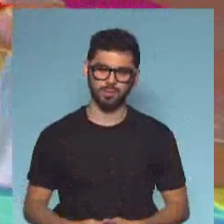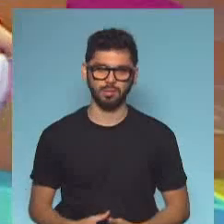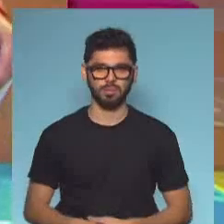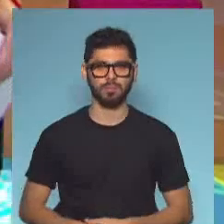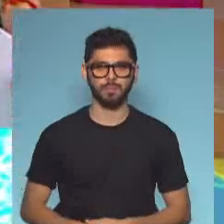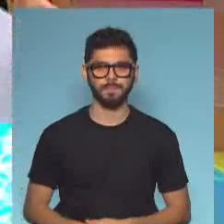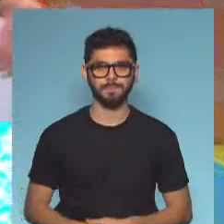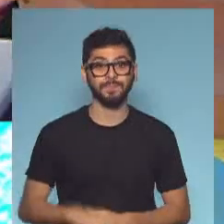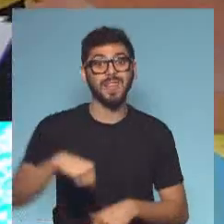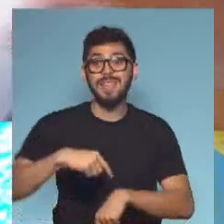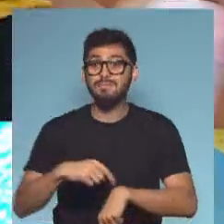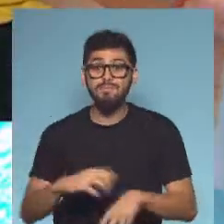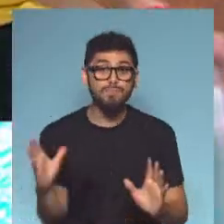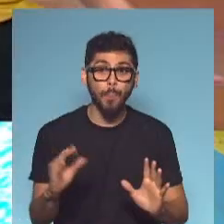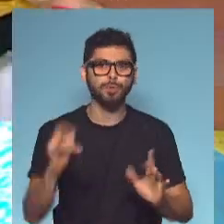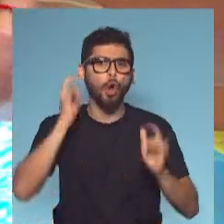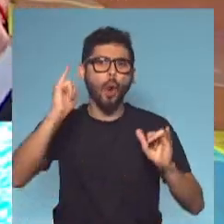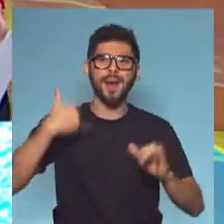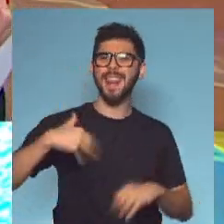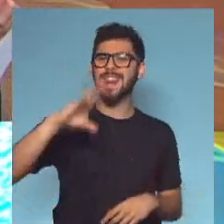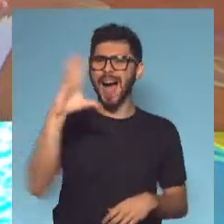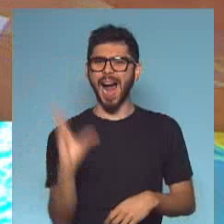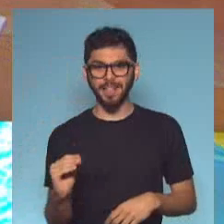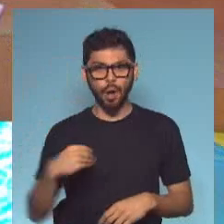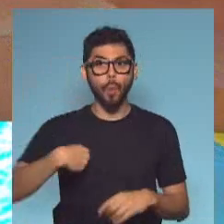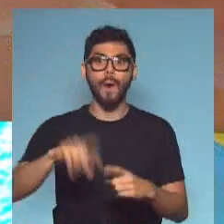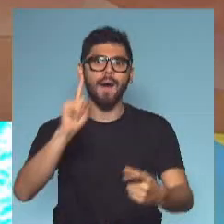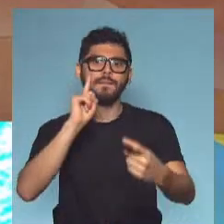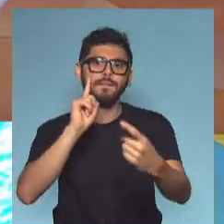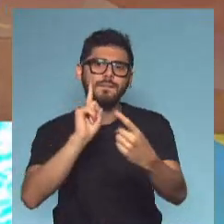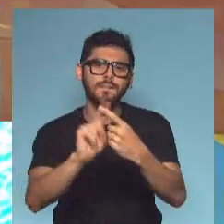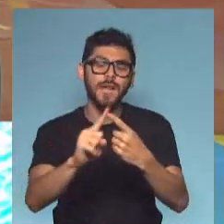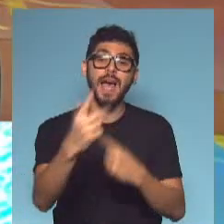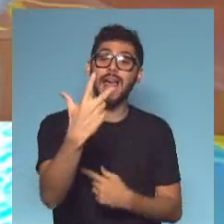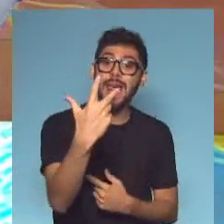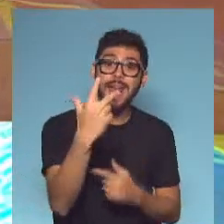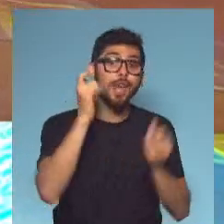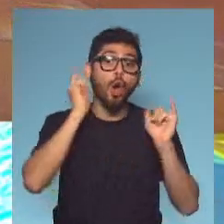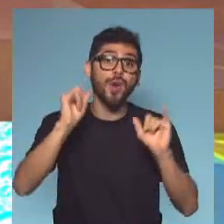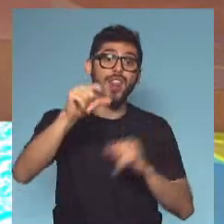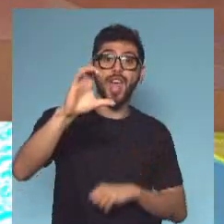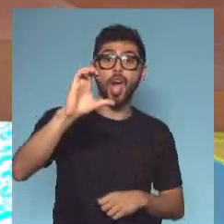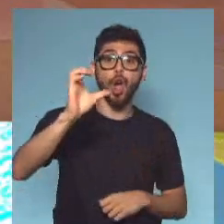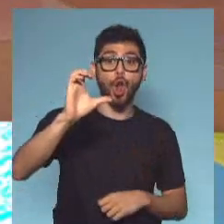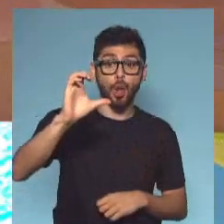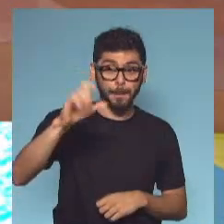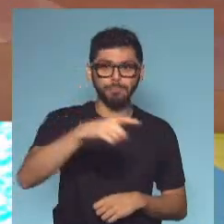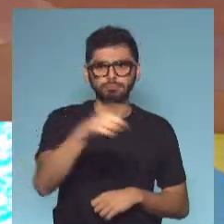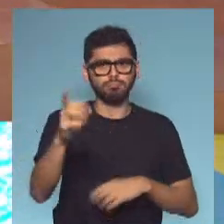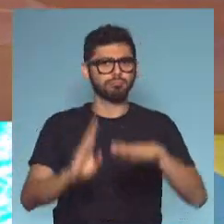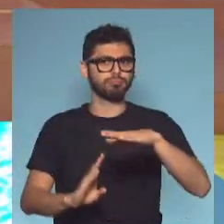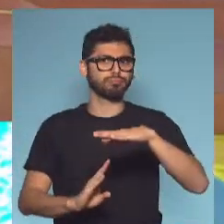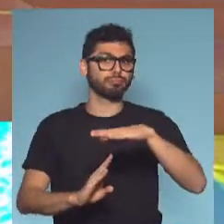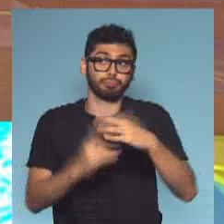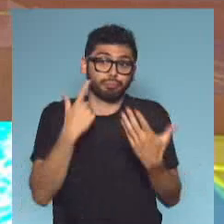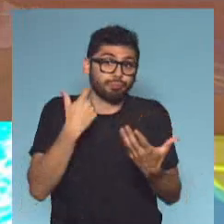estos momentos los jóvenes de toda la República Argentina van a conectar con 3 jóvenes de Colombia que son los protagonistas de lo que está